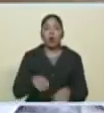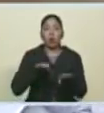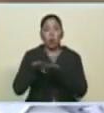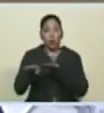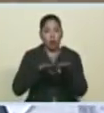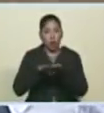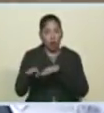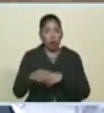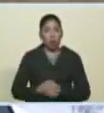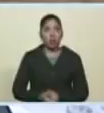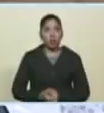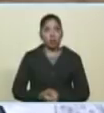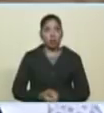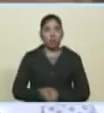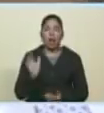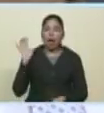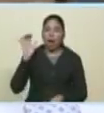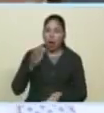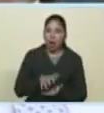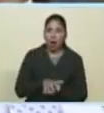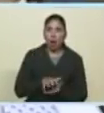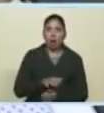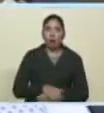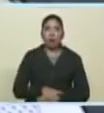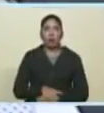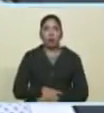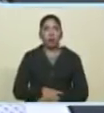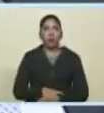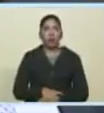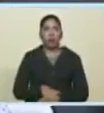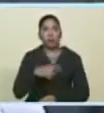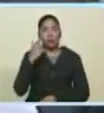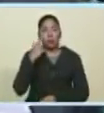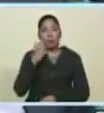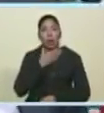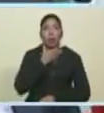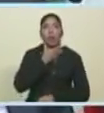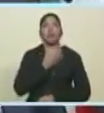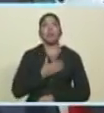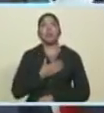Cojedes, Aragua, por allá va sacando el cuello Aragua,